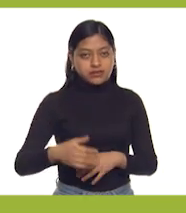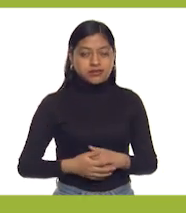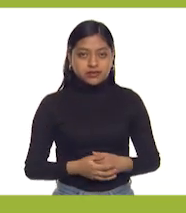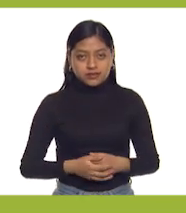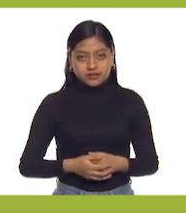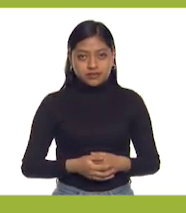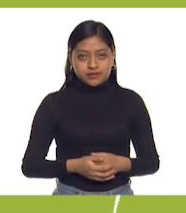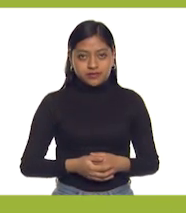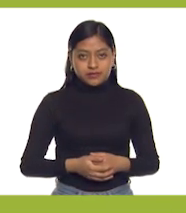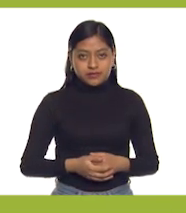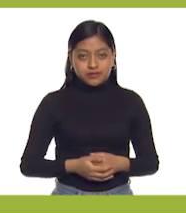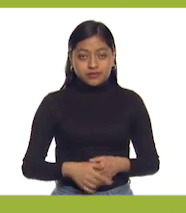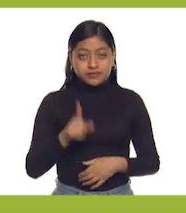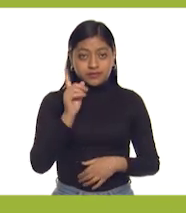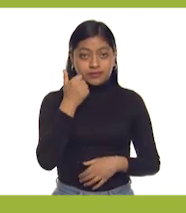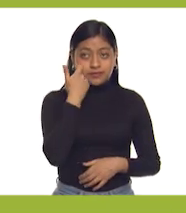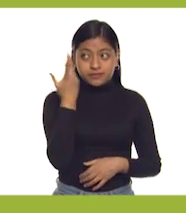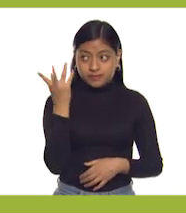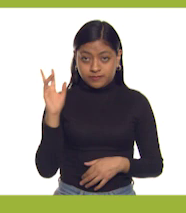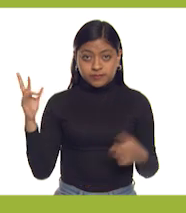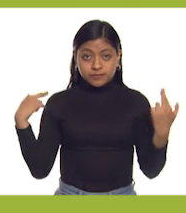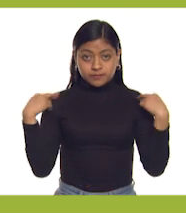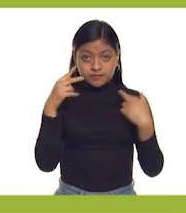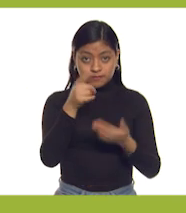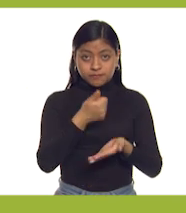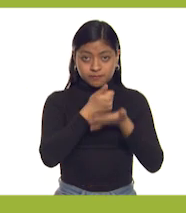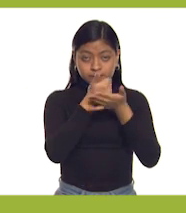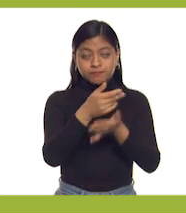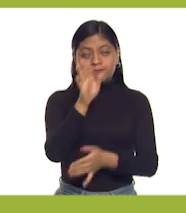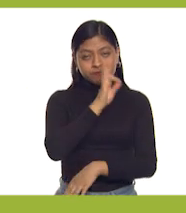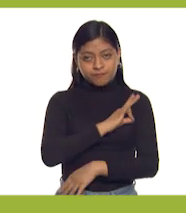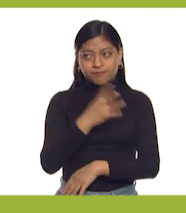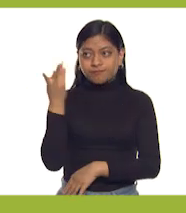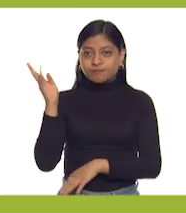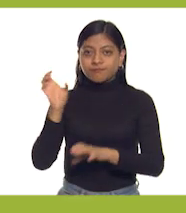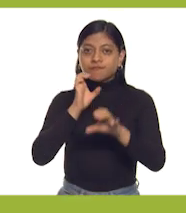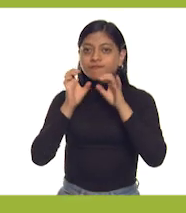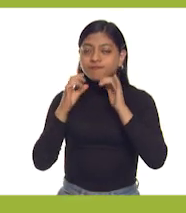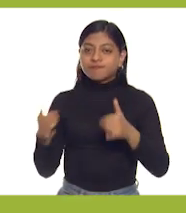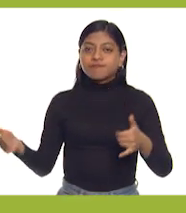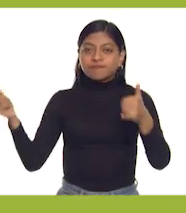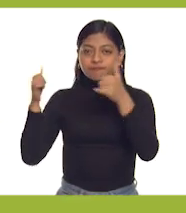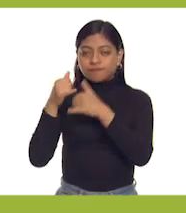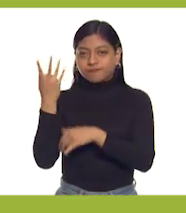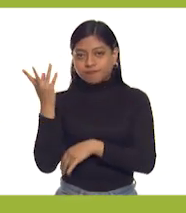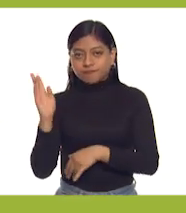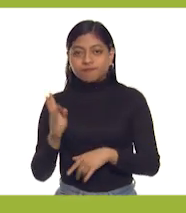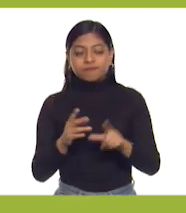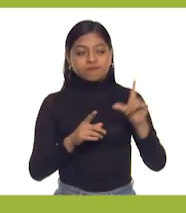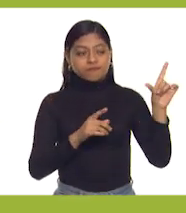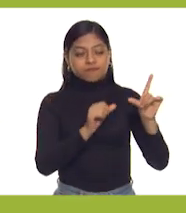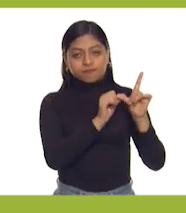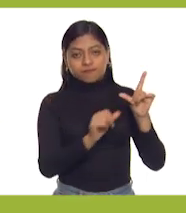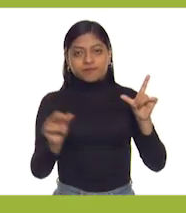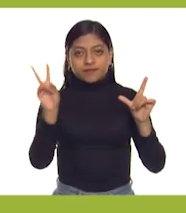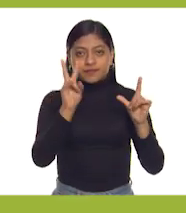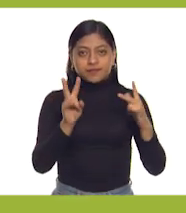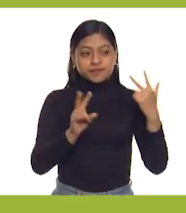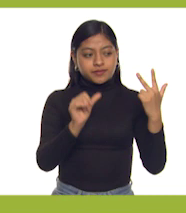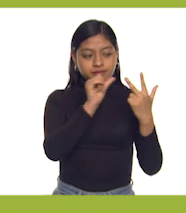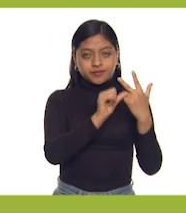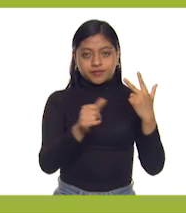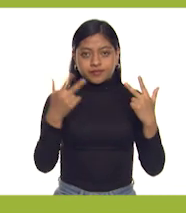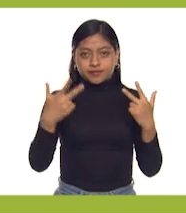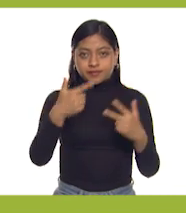800-734-7376. Para solicitar apoyo pedagógico, comunícate con maestras y maestros de lunes a viernes de 8